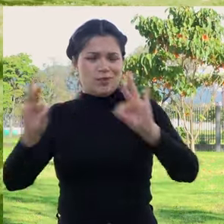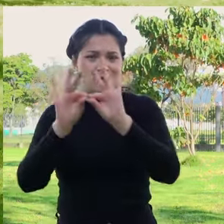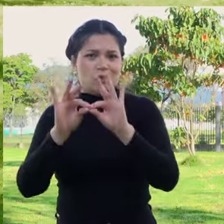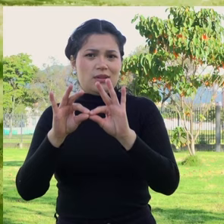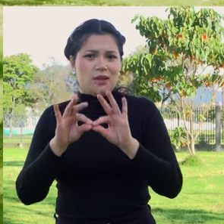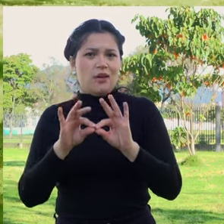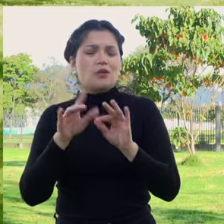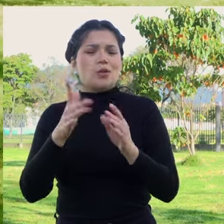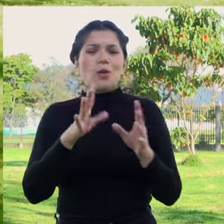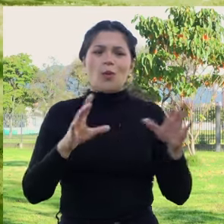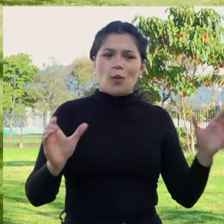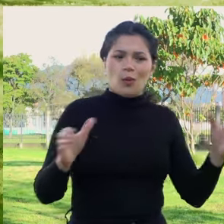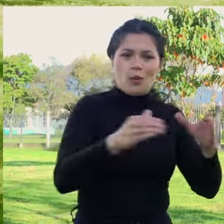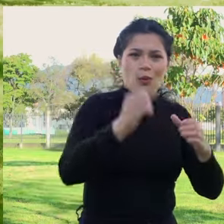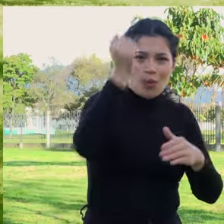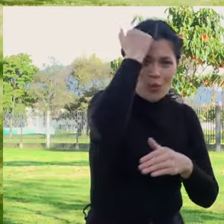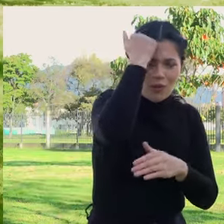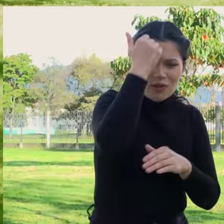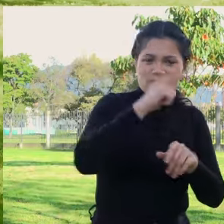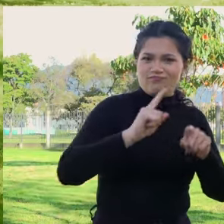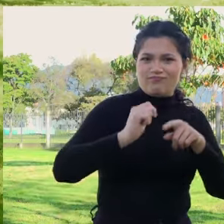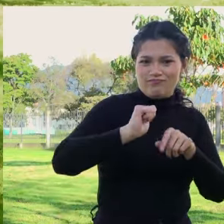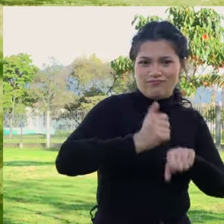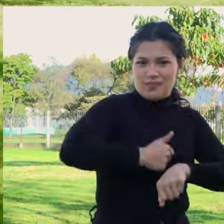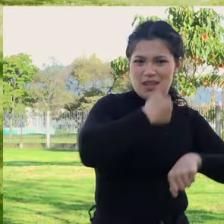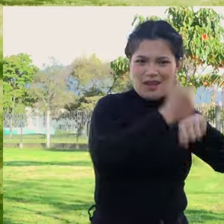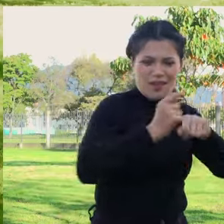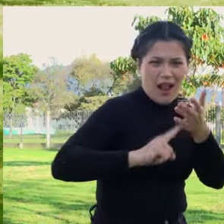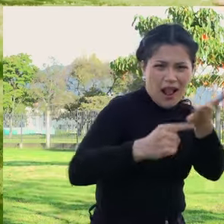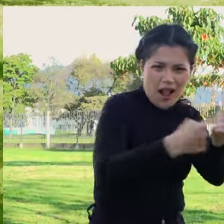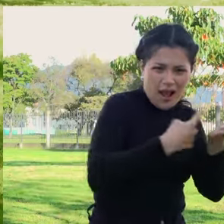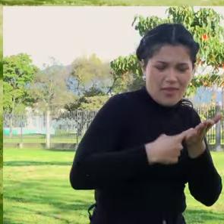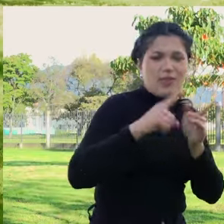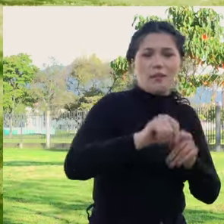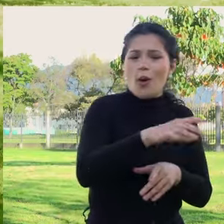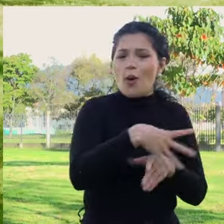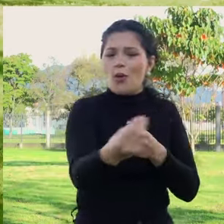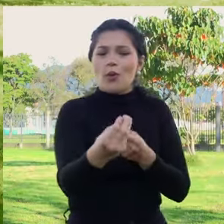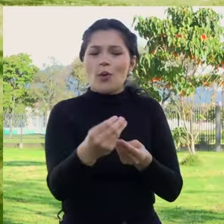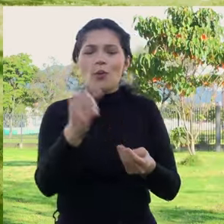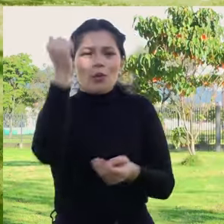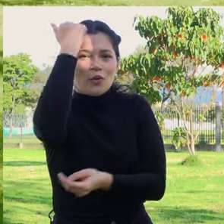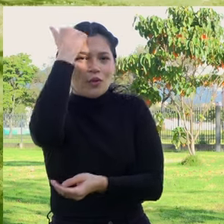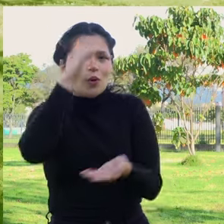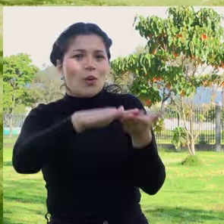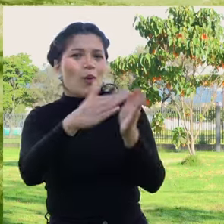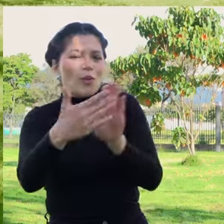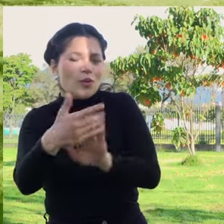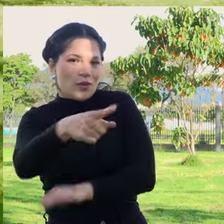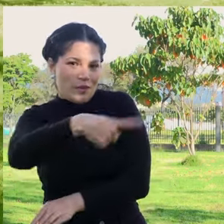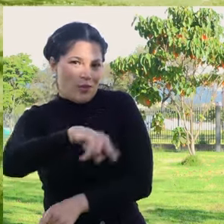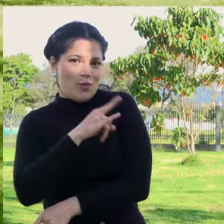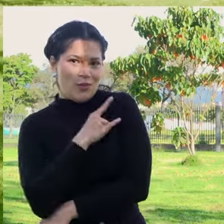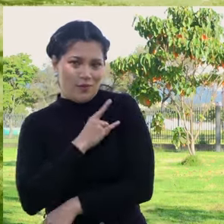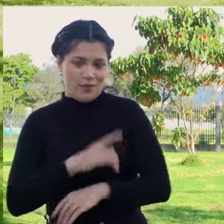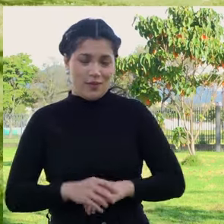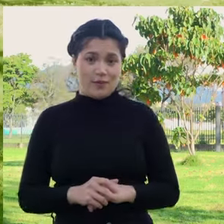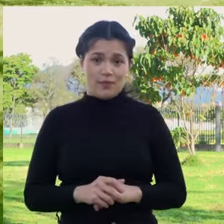importancia, como son los claustros y las colegiaturas y los otros propios de las comunidades